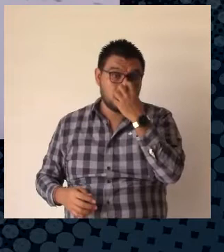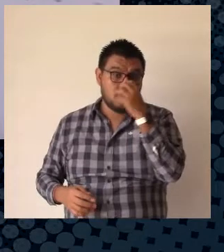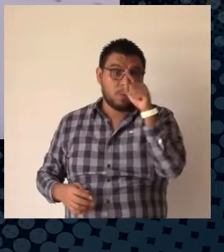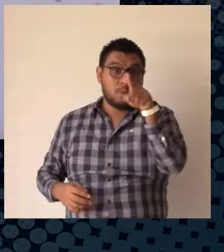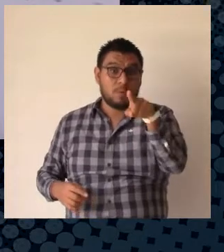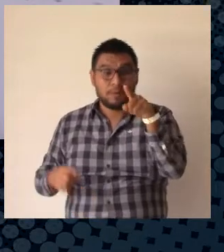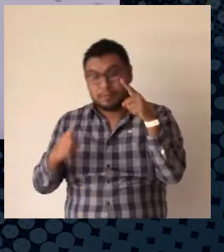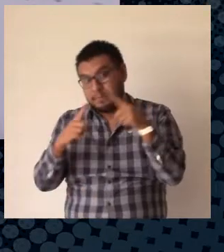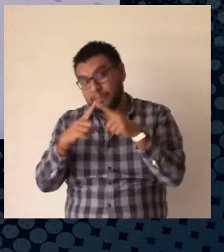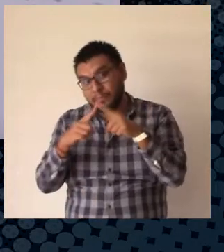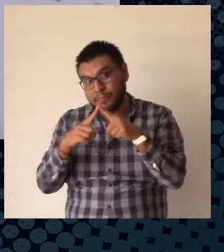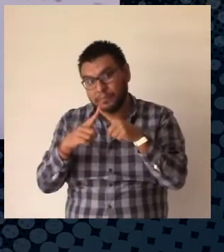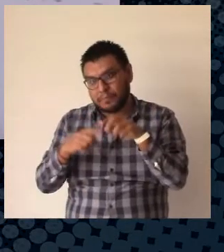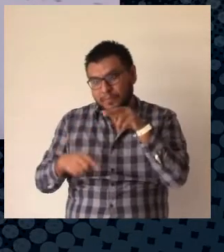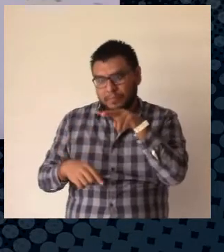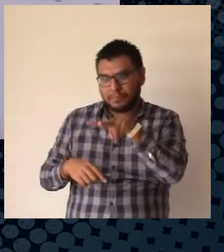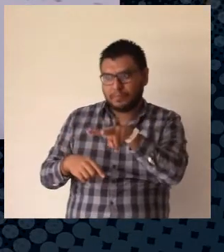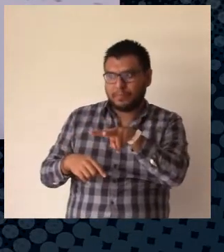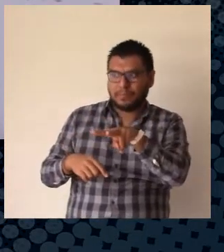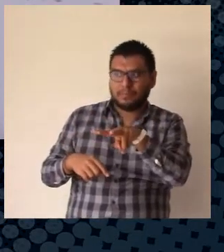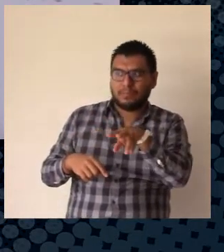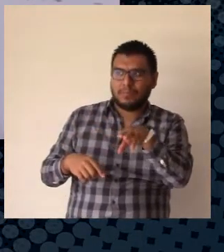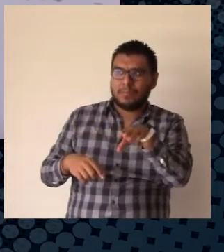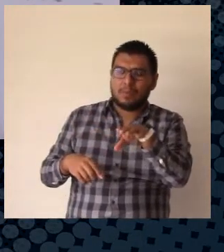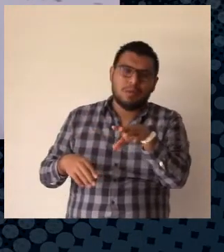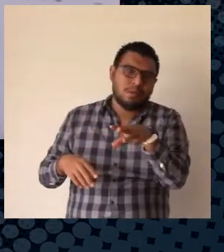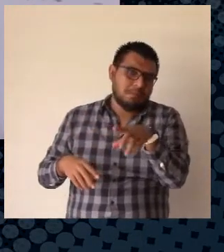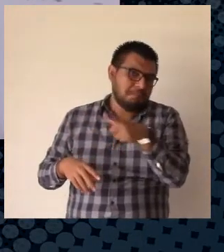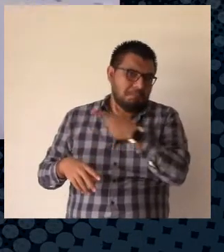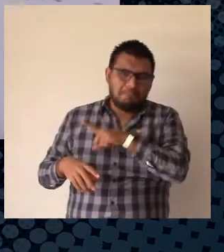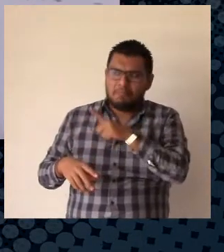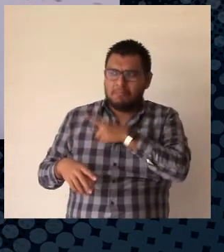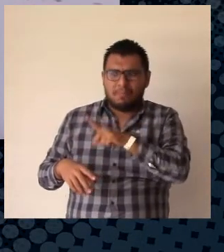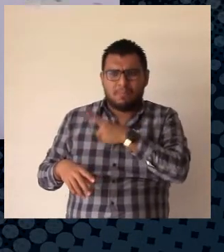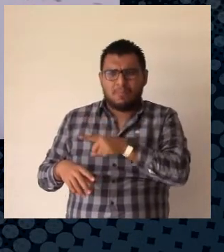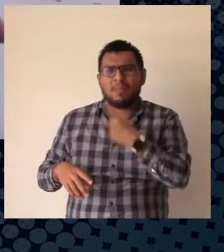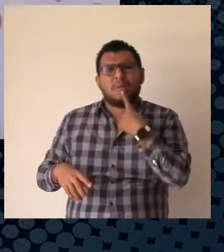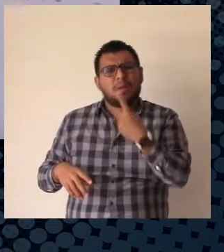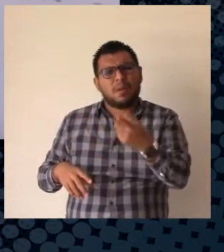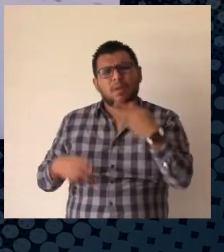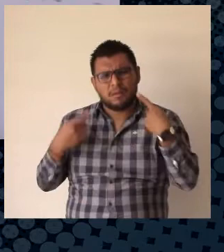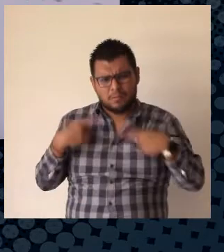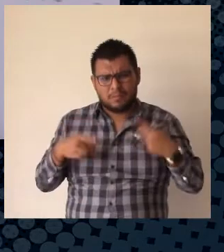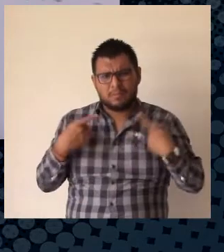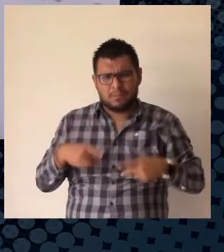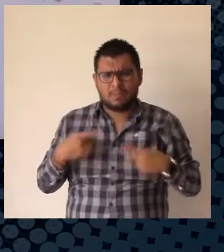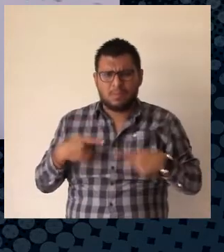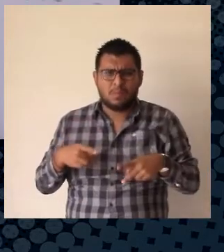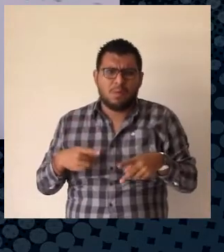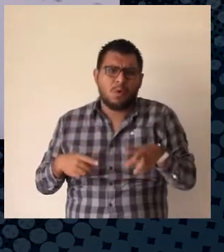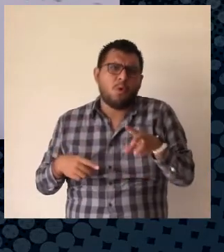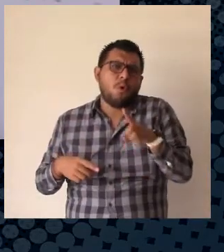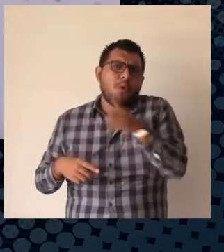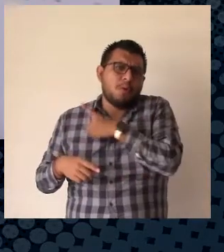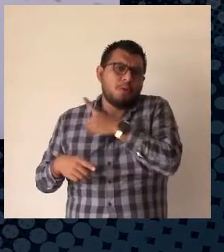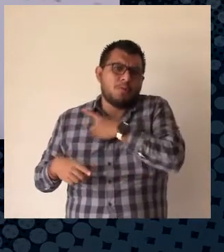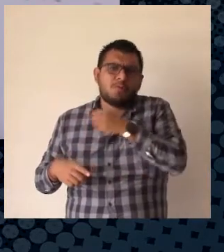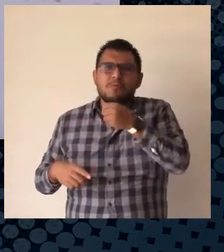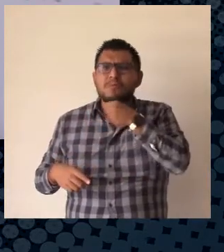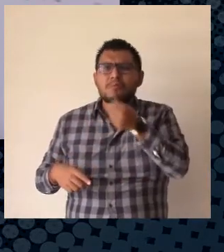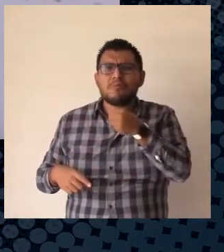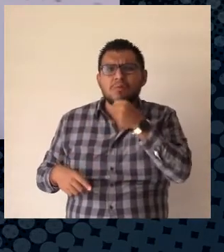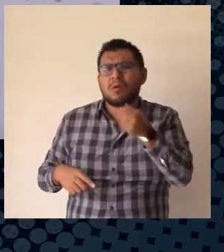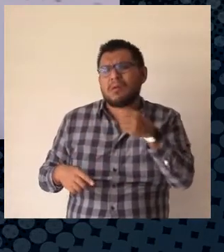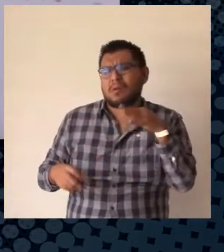en la iglesia y ve algo que no le parece, hable con la persona que puede hacer algo. No nada más hable en